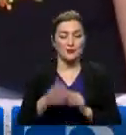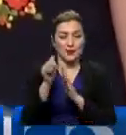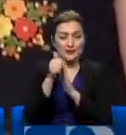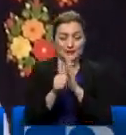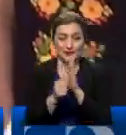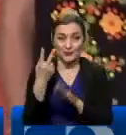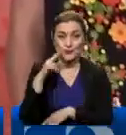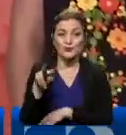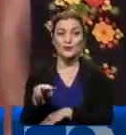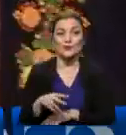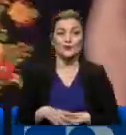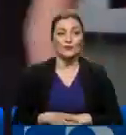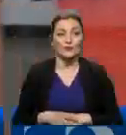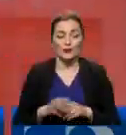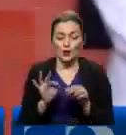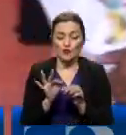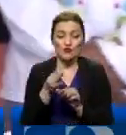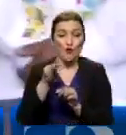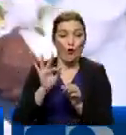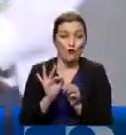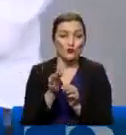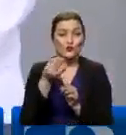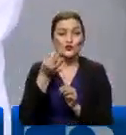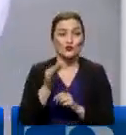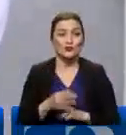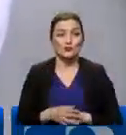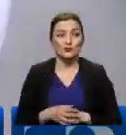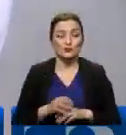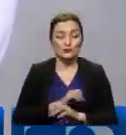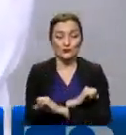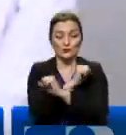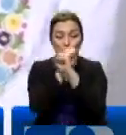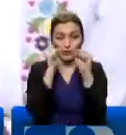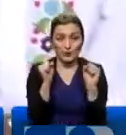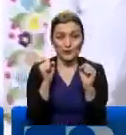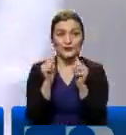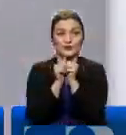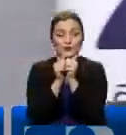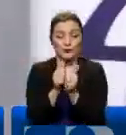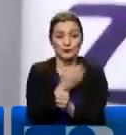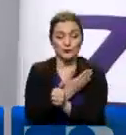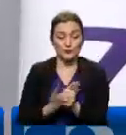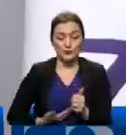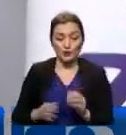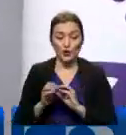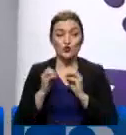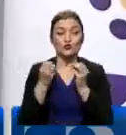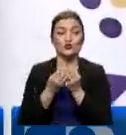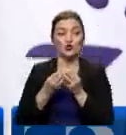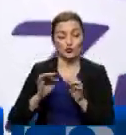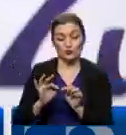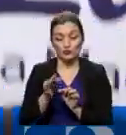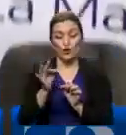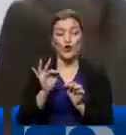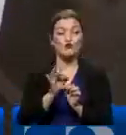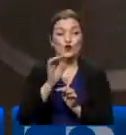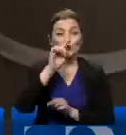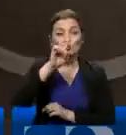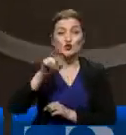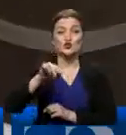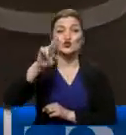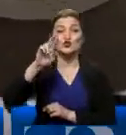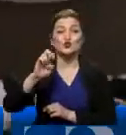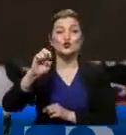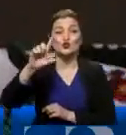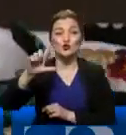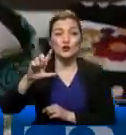artesanías, como decíamos, en tejidos, y esta mañana también nos acompaña el presidente de la Organización de Bordadoras y Artesanos de Zuleta. Él es el